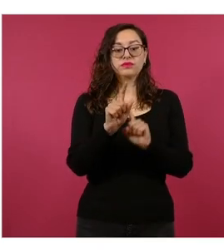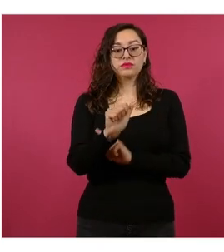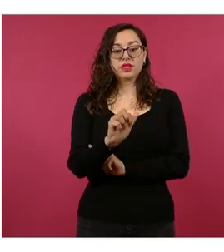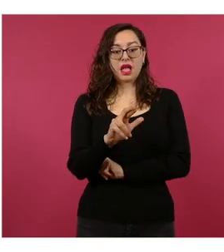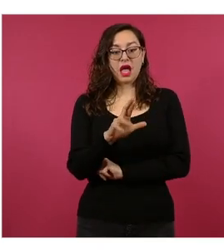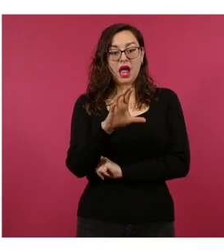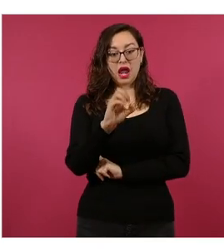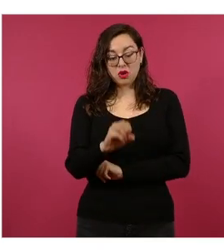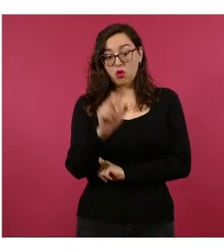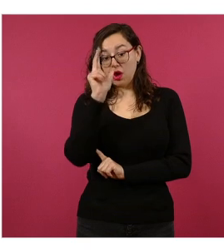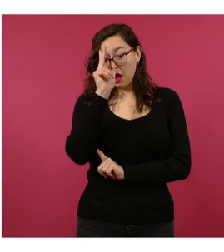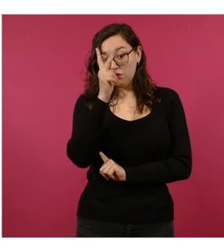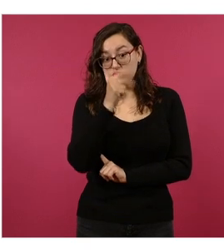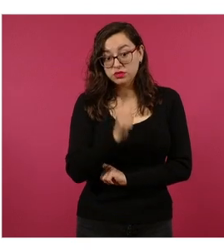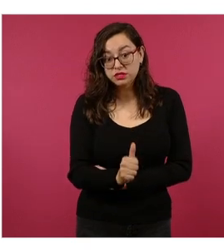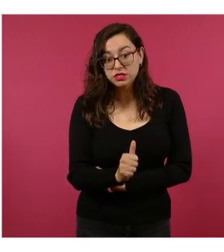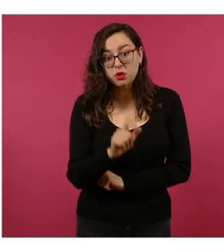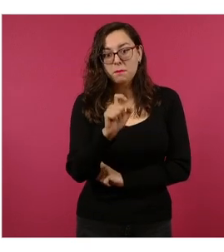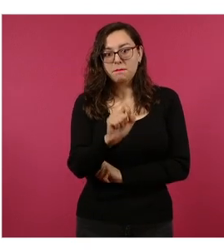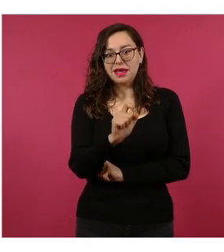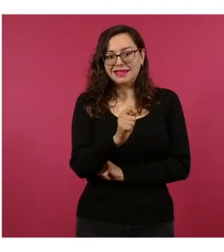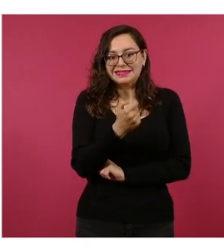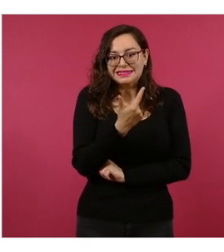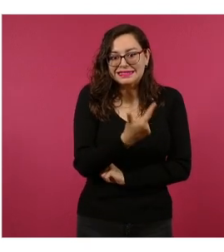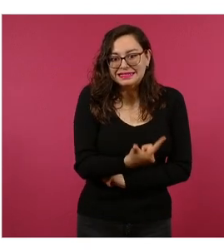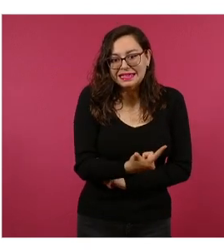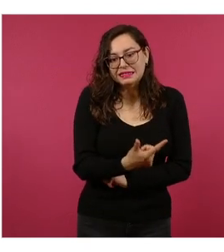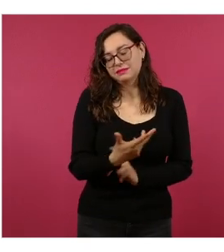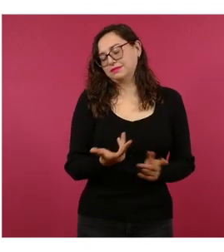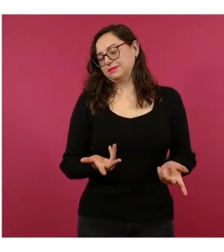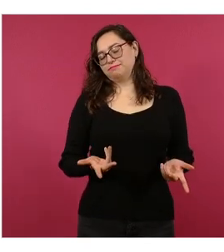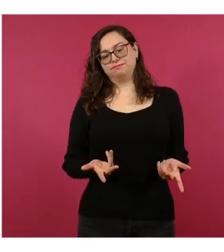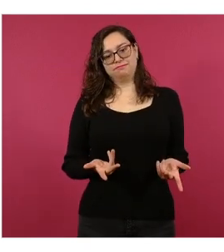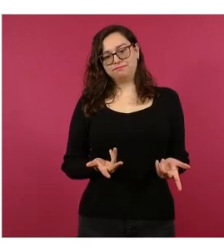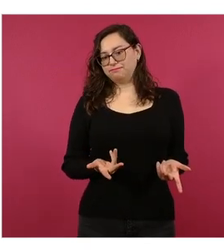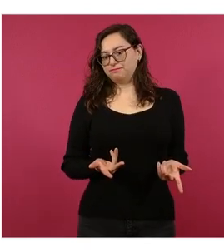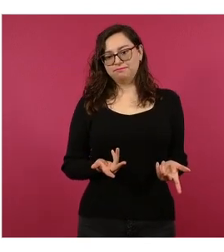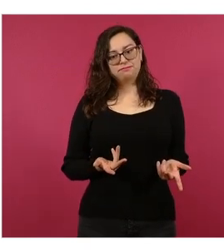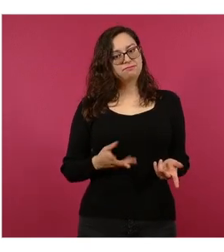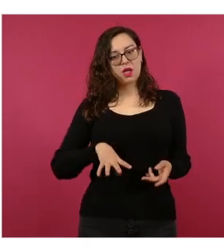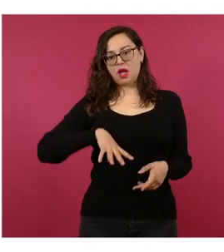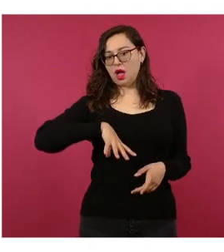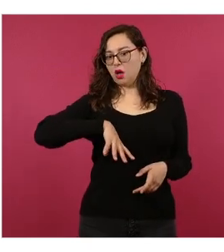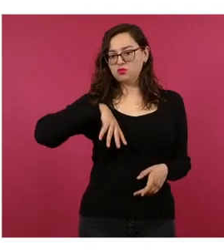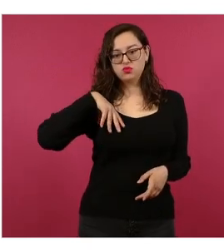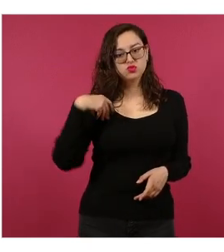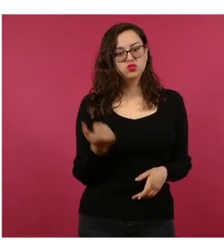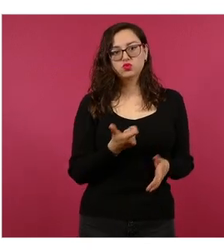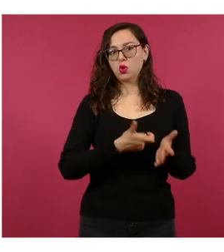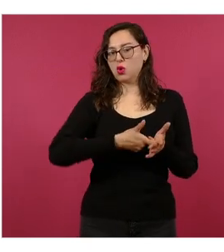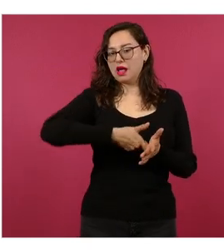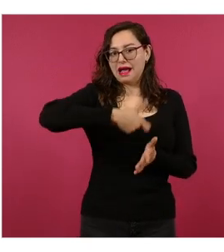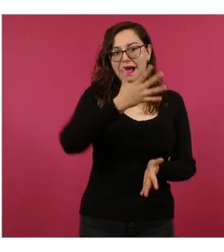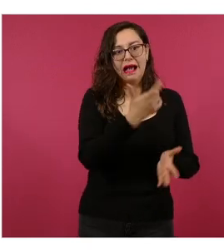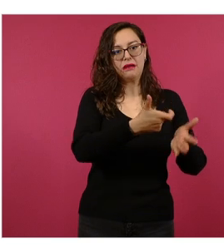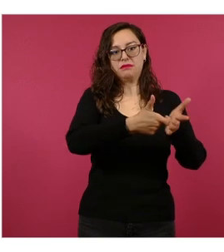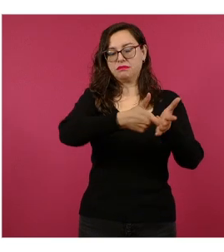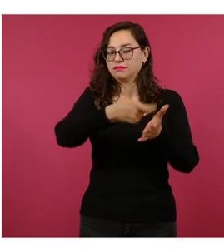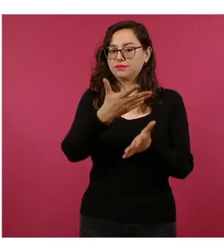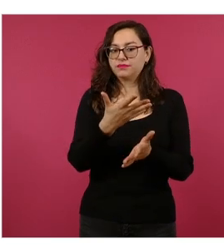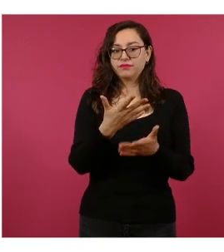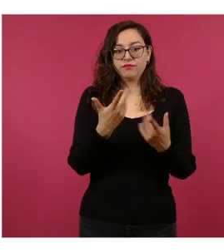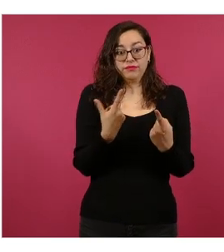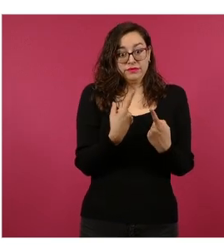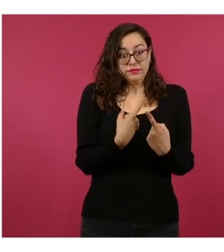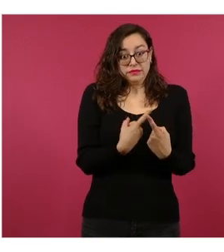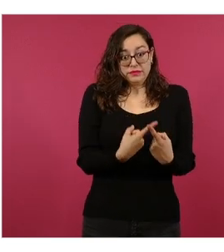27 pesos con 49 centavos el litro de este combustible. Sin embargo, como les he comentado, en la mayor